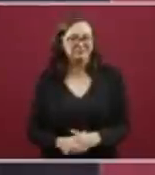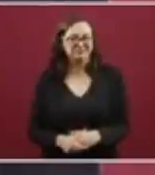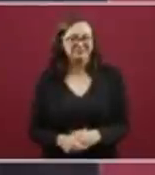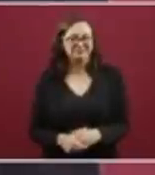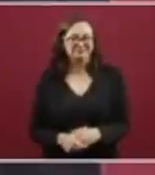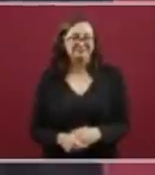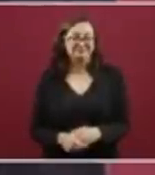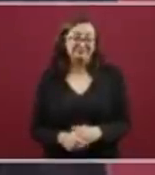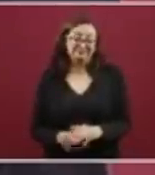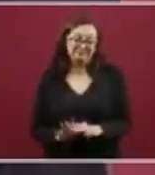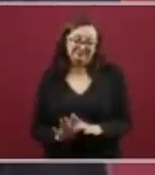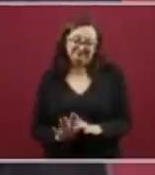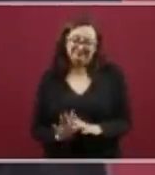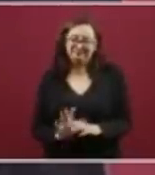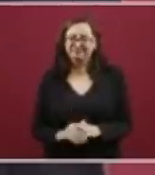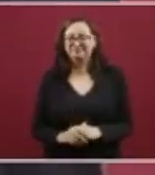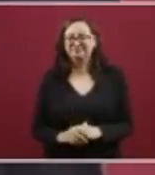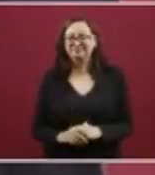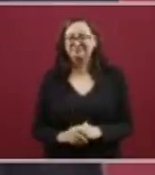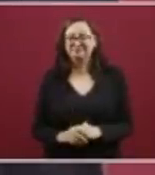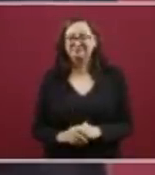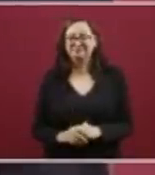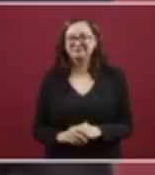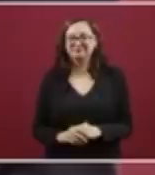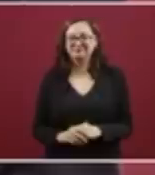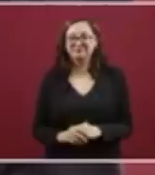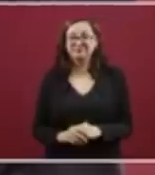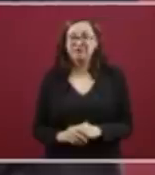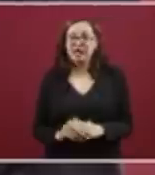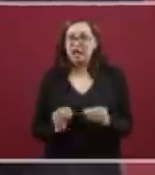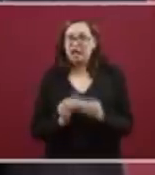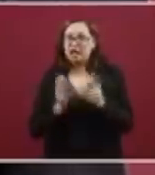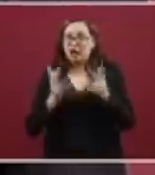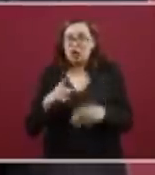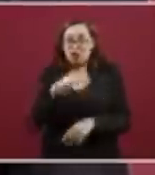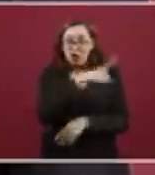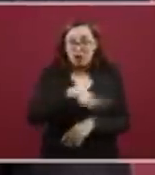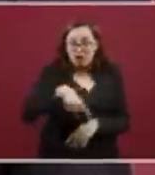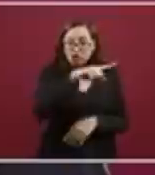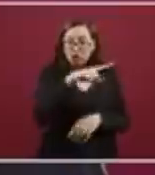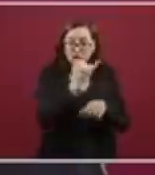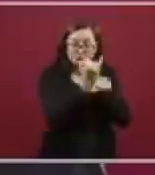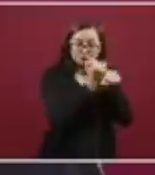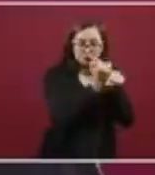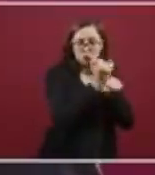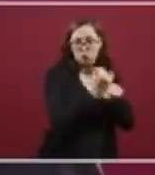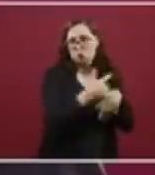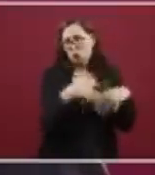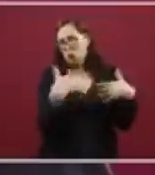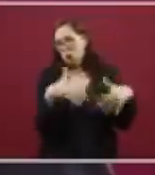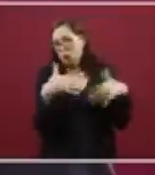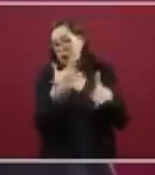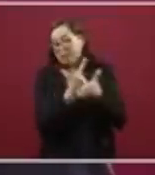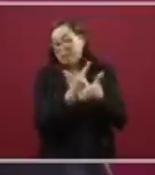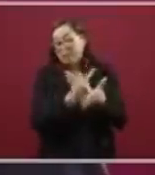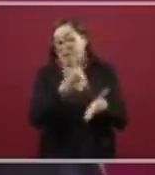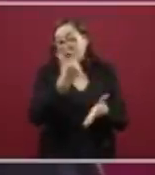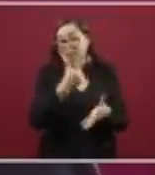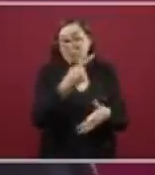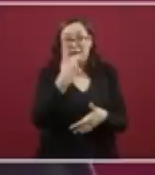Claro que estoy poniendo algo extremo, ¿no? Pero como así se llevan,